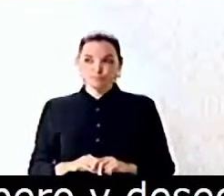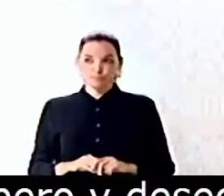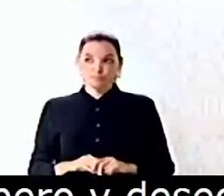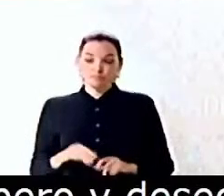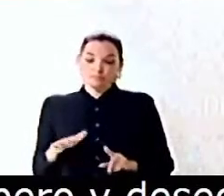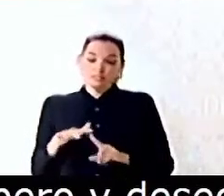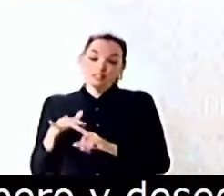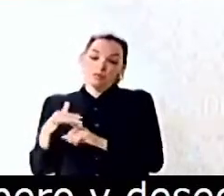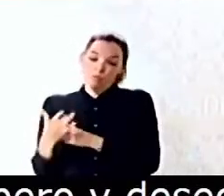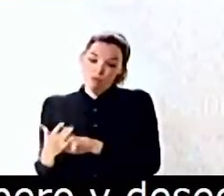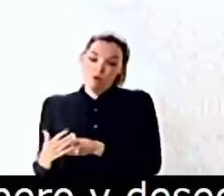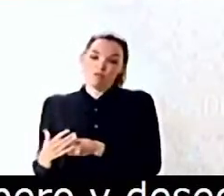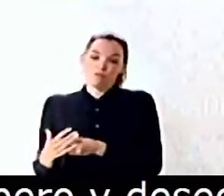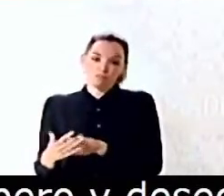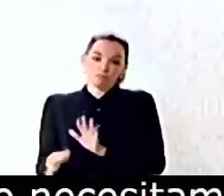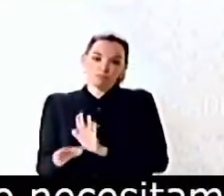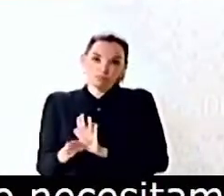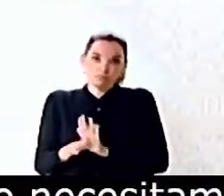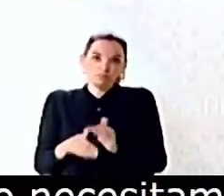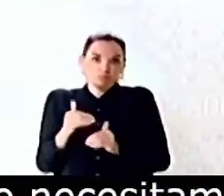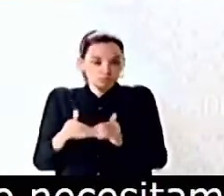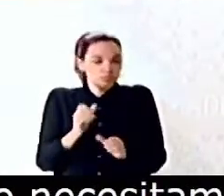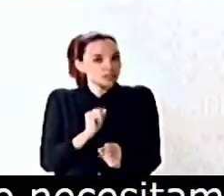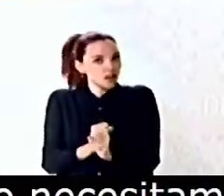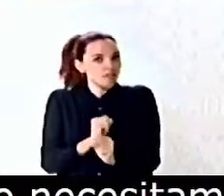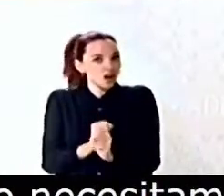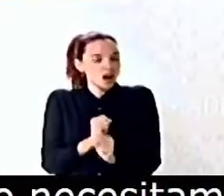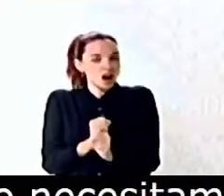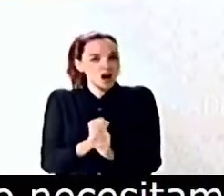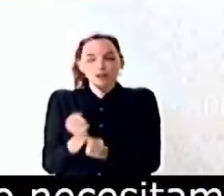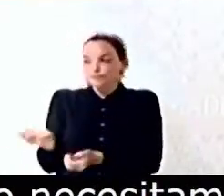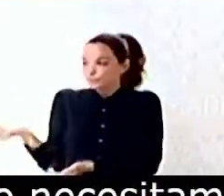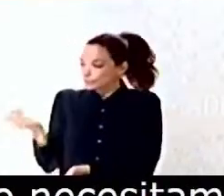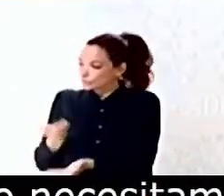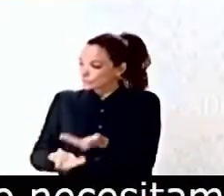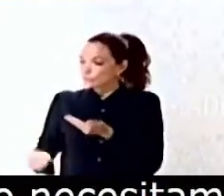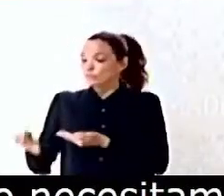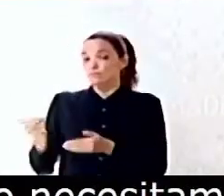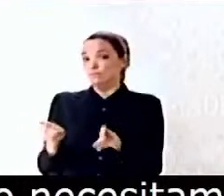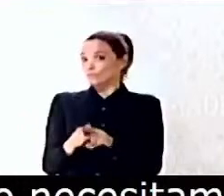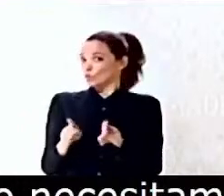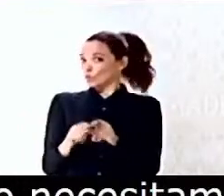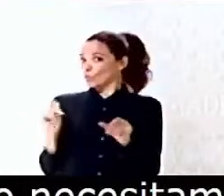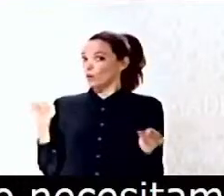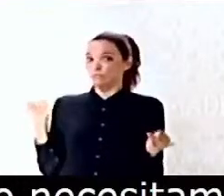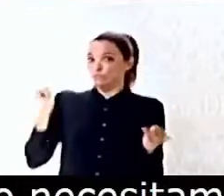Esto necesitamos seguir trabajándolo de forma colaborativa, como hemos hecho de aquí para atrás.